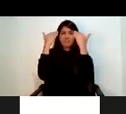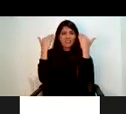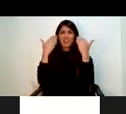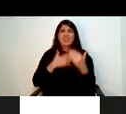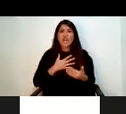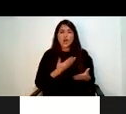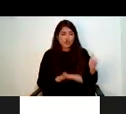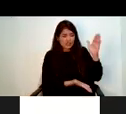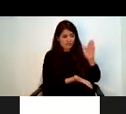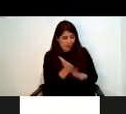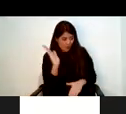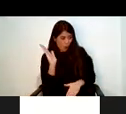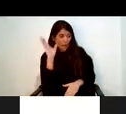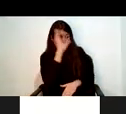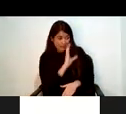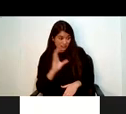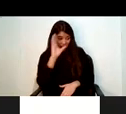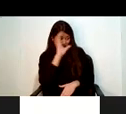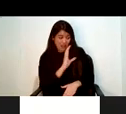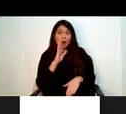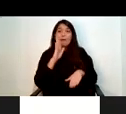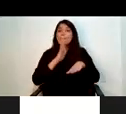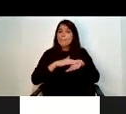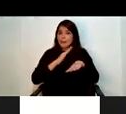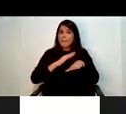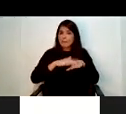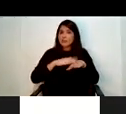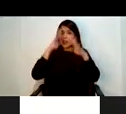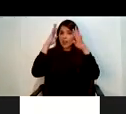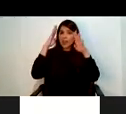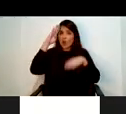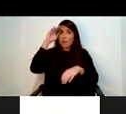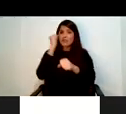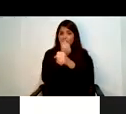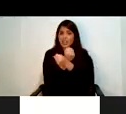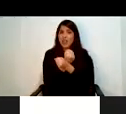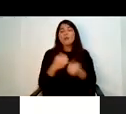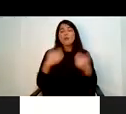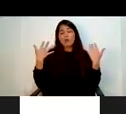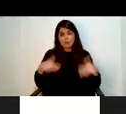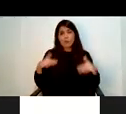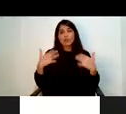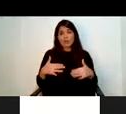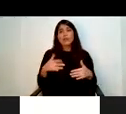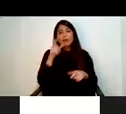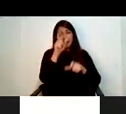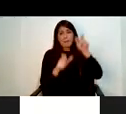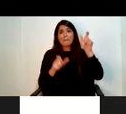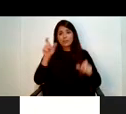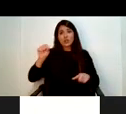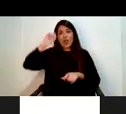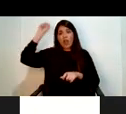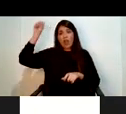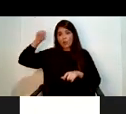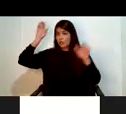sacar a mi hijo a pasear porque el permiso que existe actualmente es muy necesario para las personas dentro del espectro